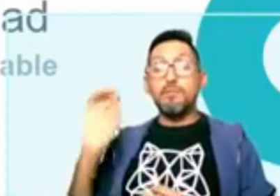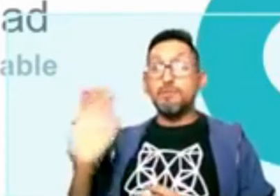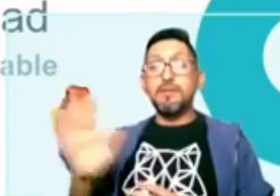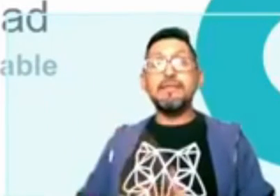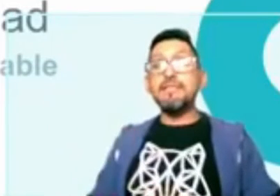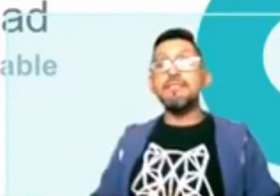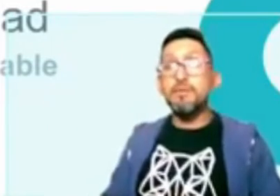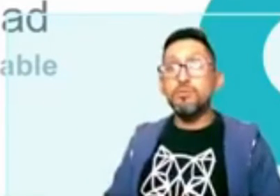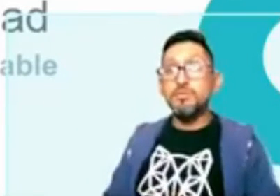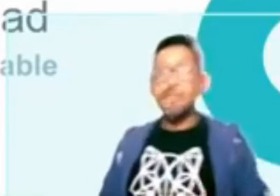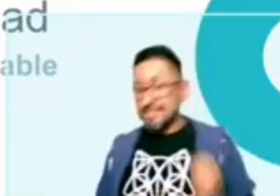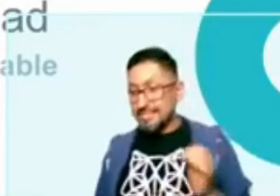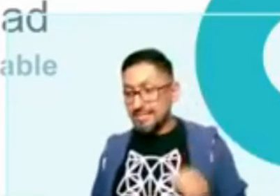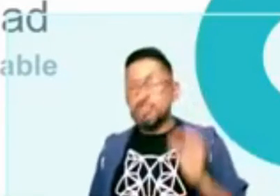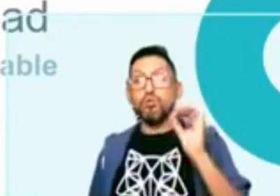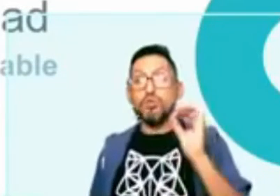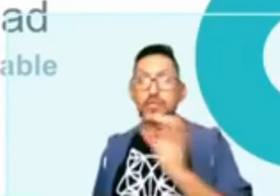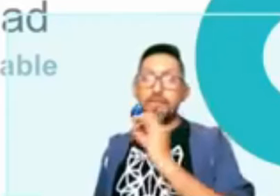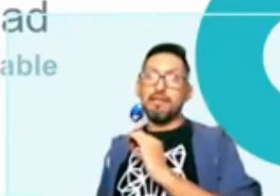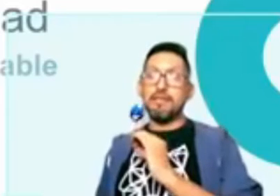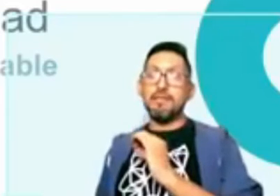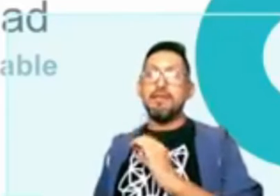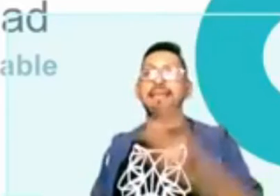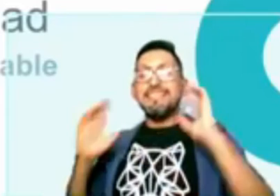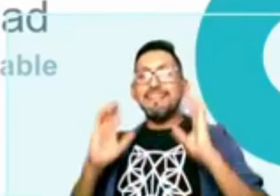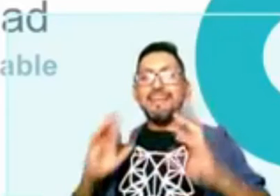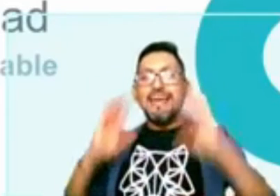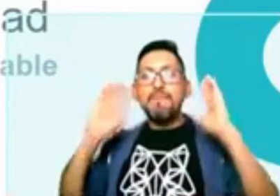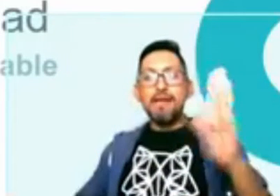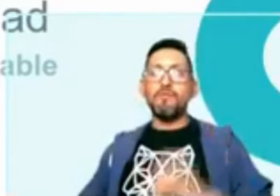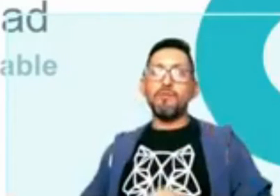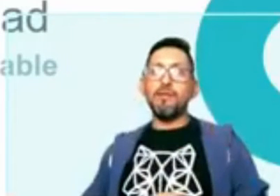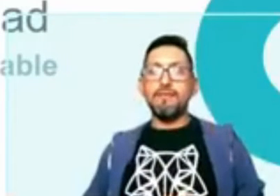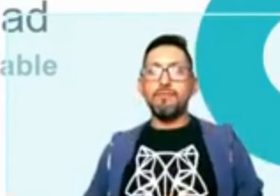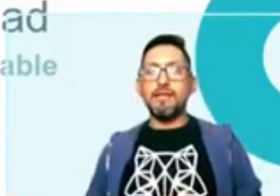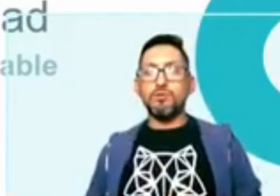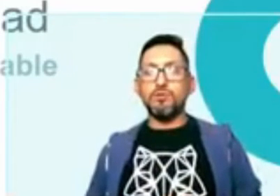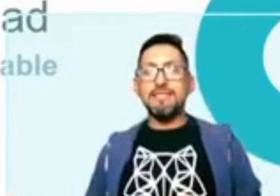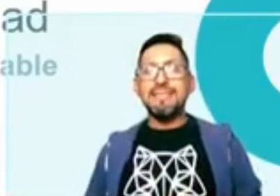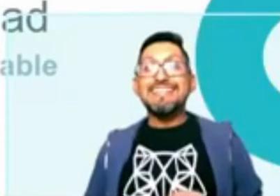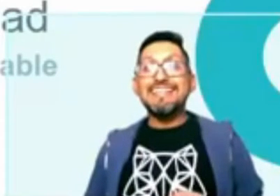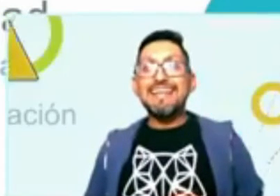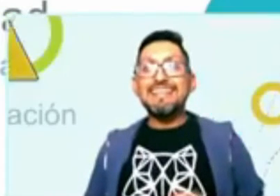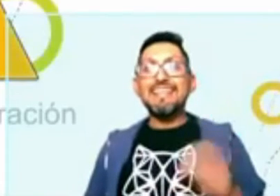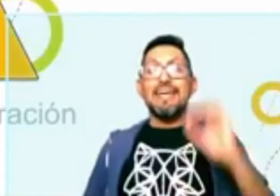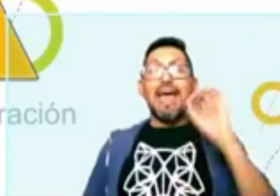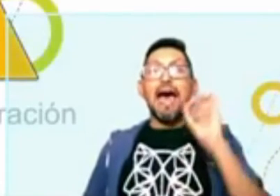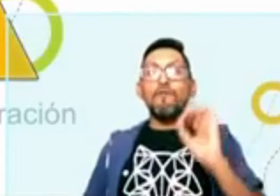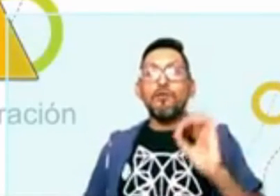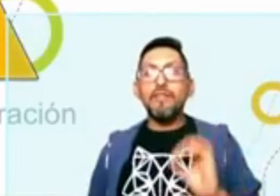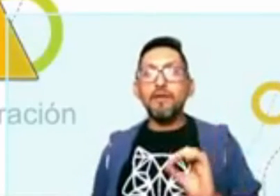resumir en aproximadamente 15 minutos y es sustentabilidad. Se trata de cambiar la forma en la que vemos las cosas. Se trata